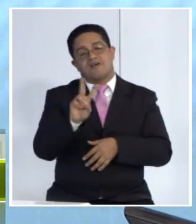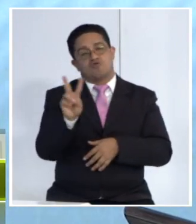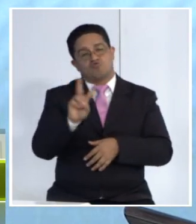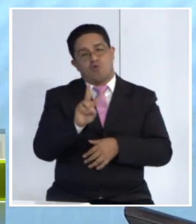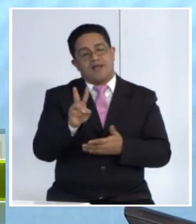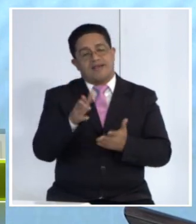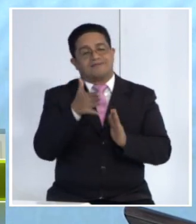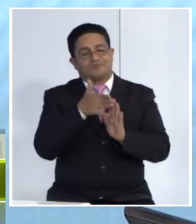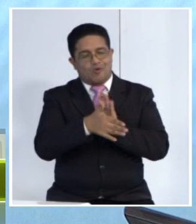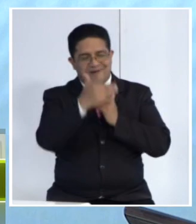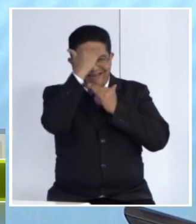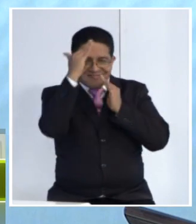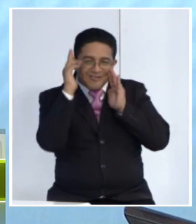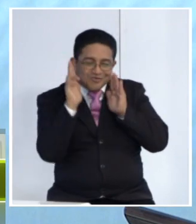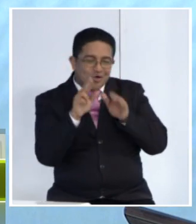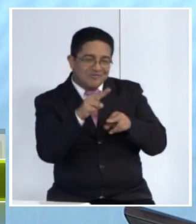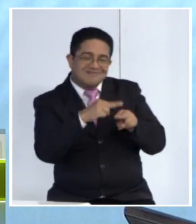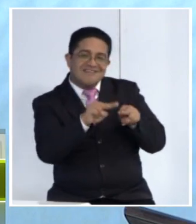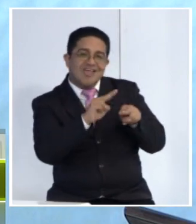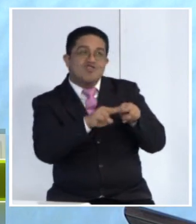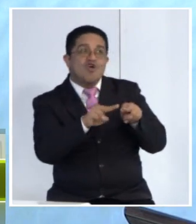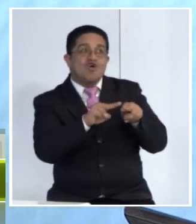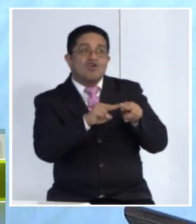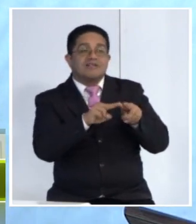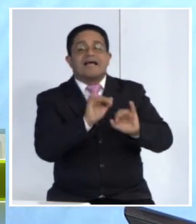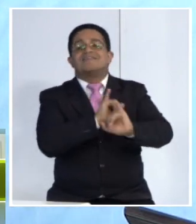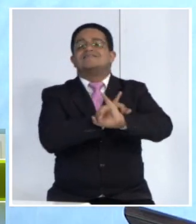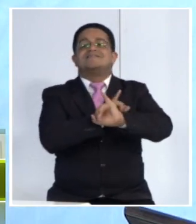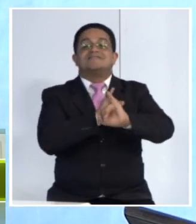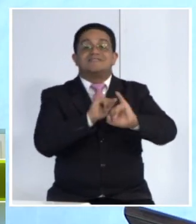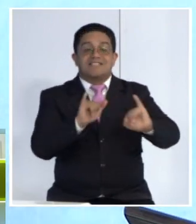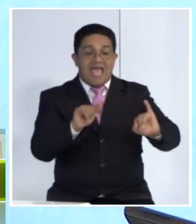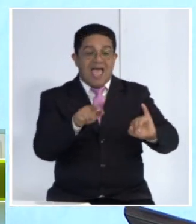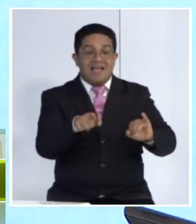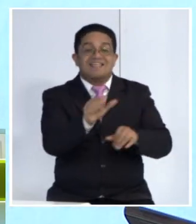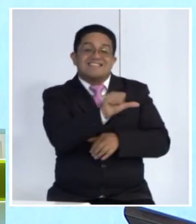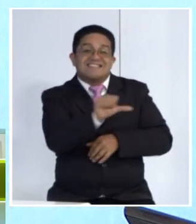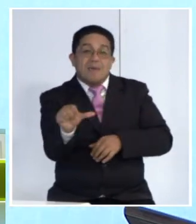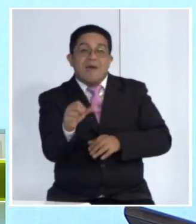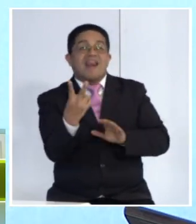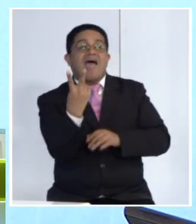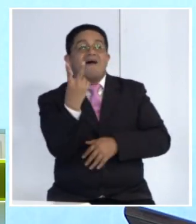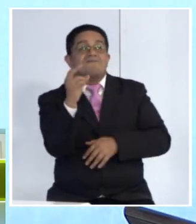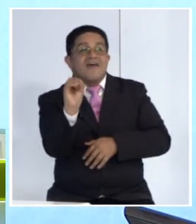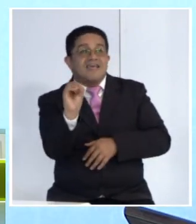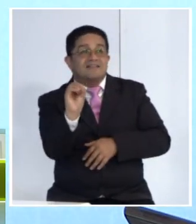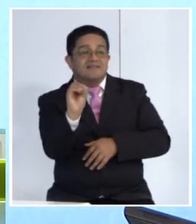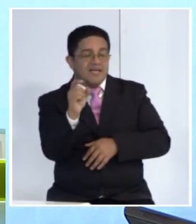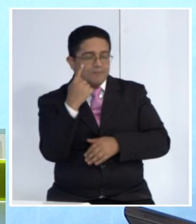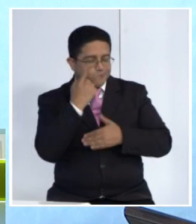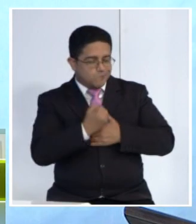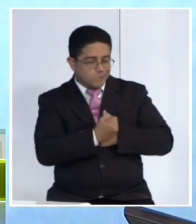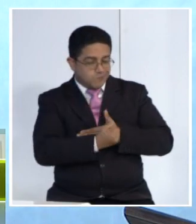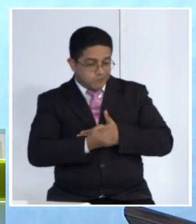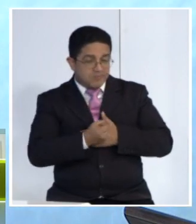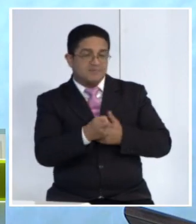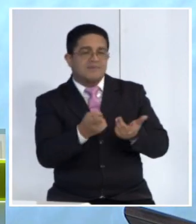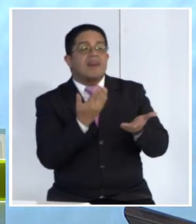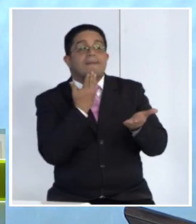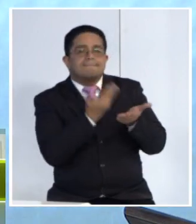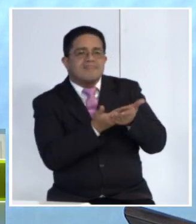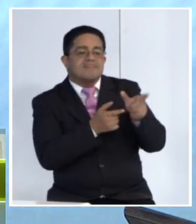nivel de pediatría, donde ya a las 20 semanas se le pide como rutina este tipo